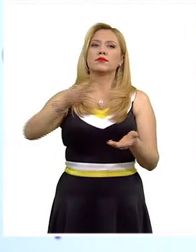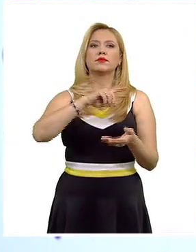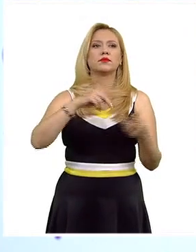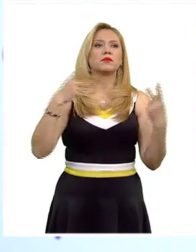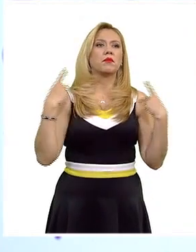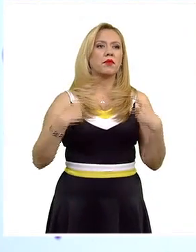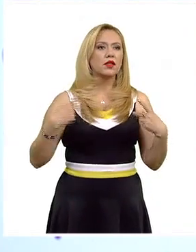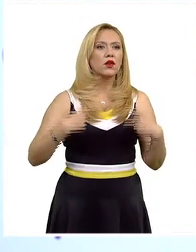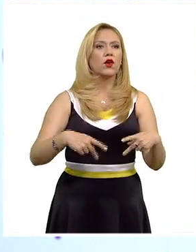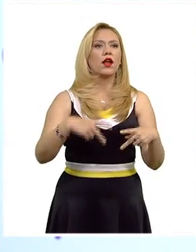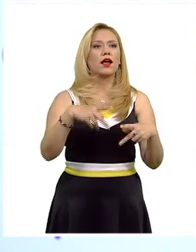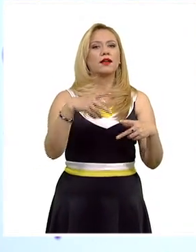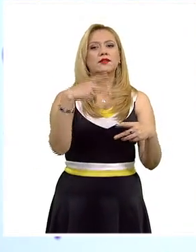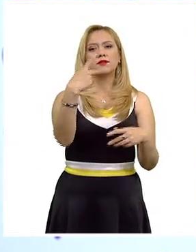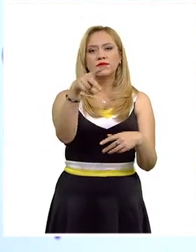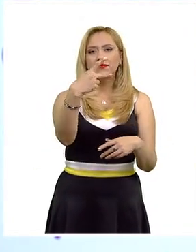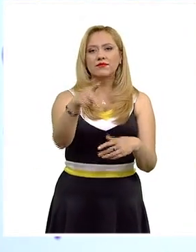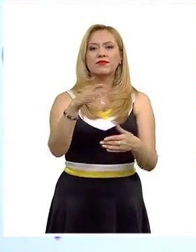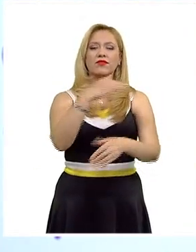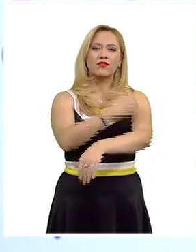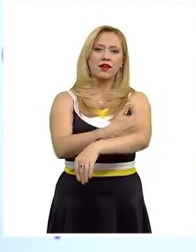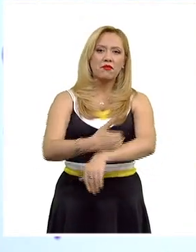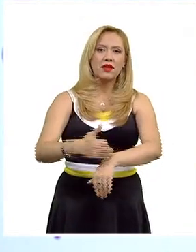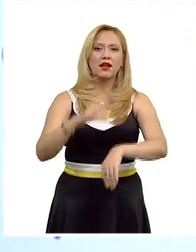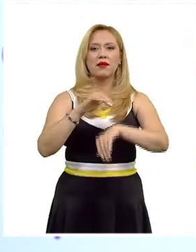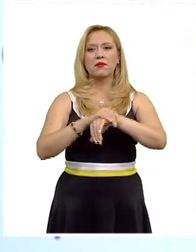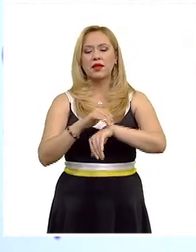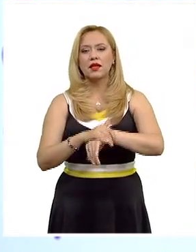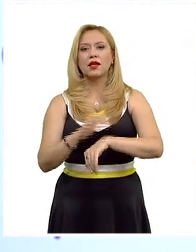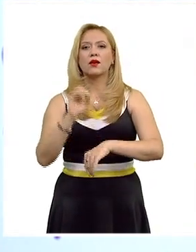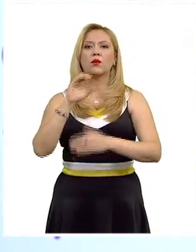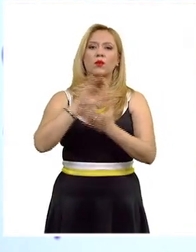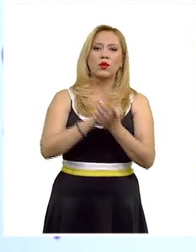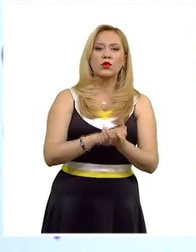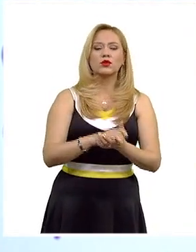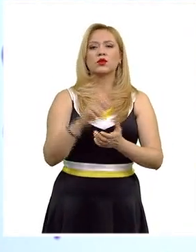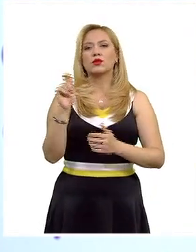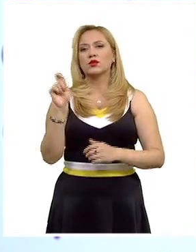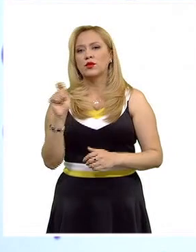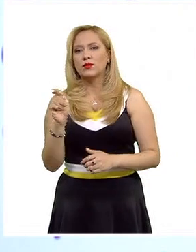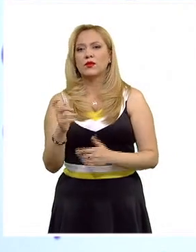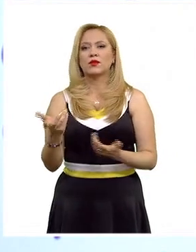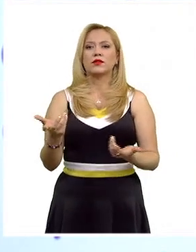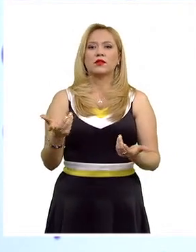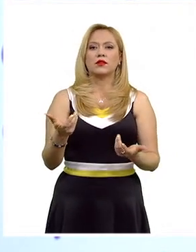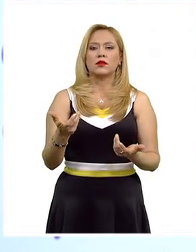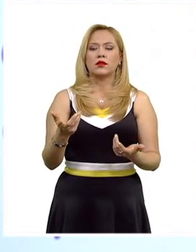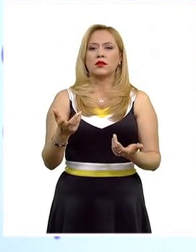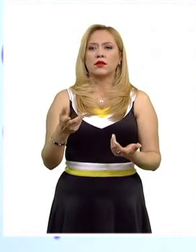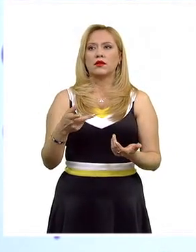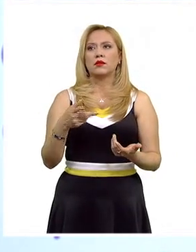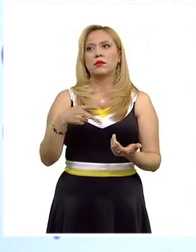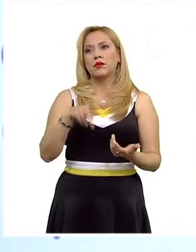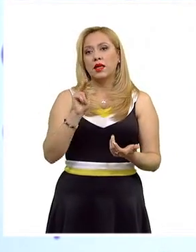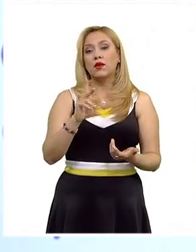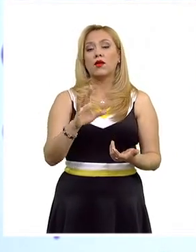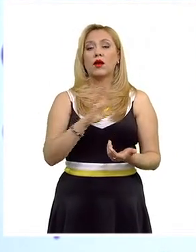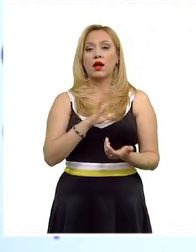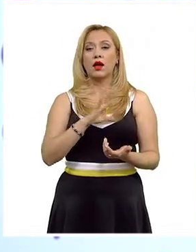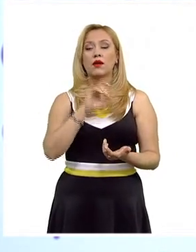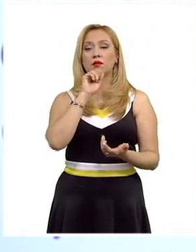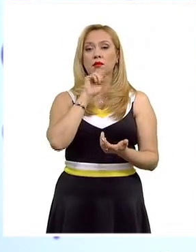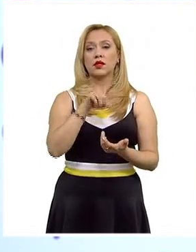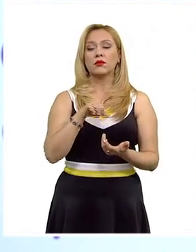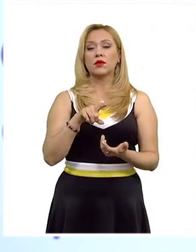donde hay una situación de supra a subordinación, aunque el acoso sexual admite que exista